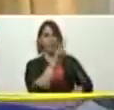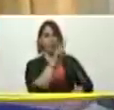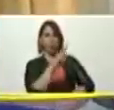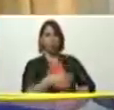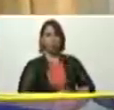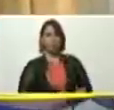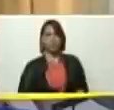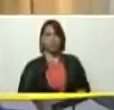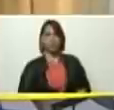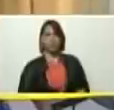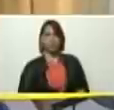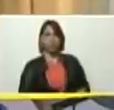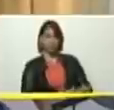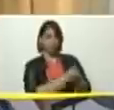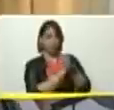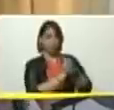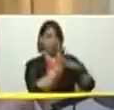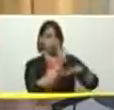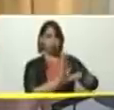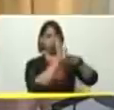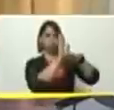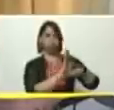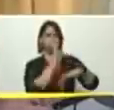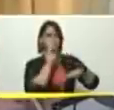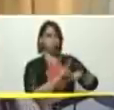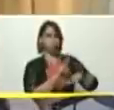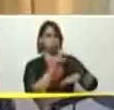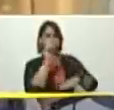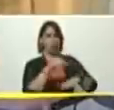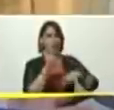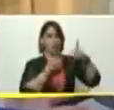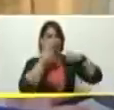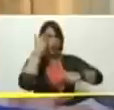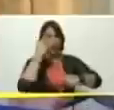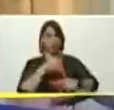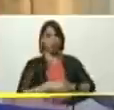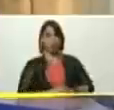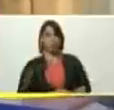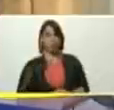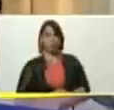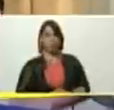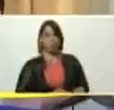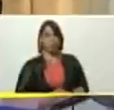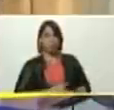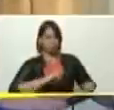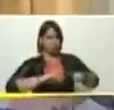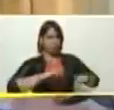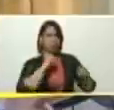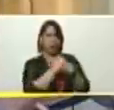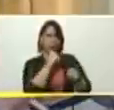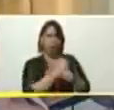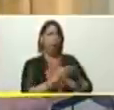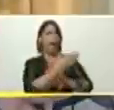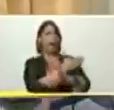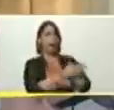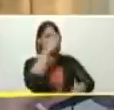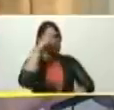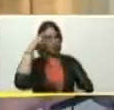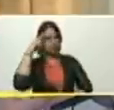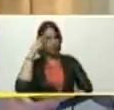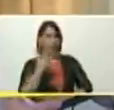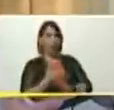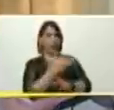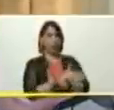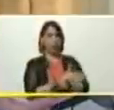con anillos de protección que heredamos del comandante Hugo Chávez y de su gestión como canciller en su época,